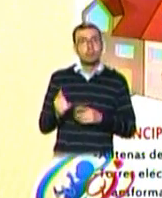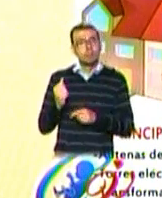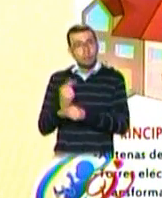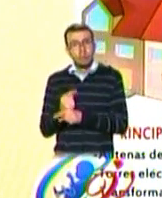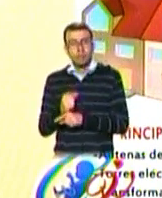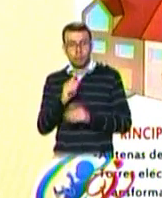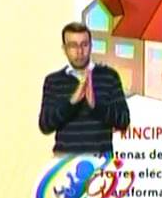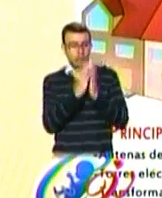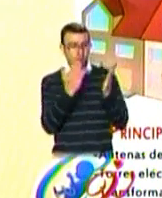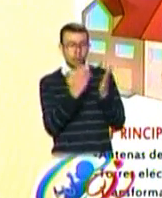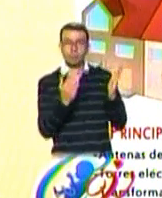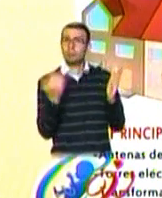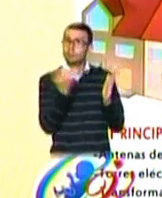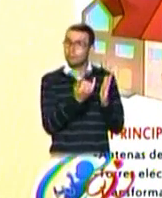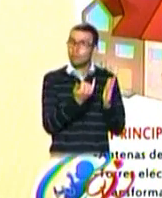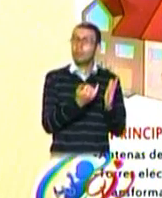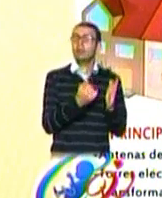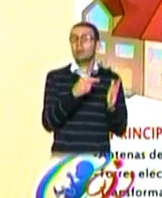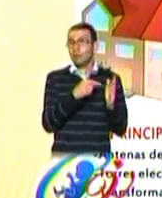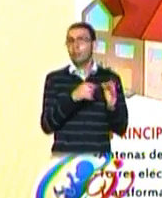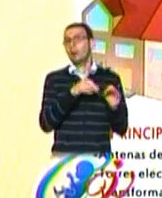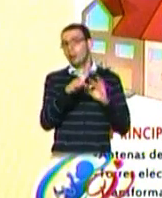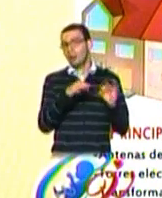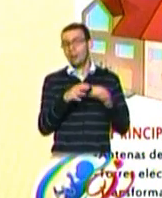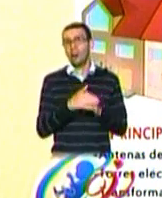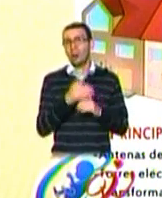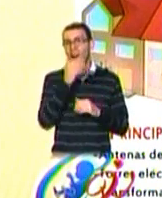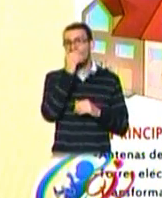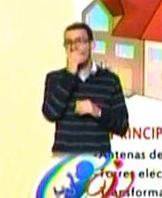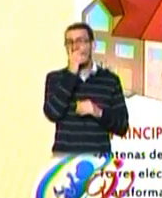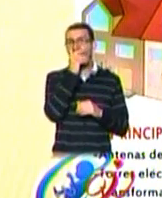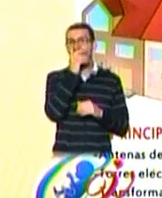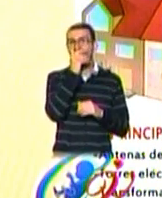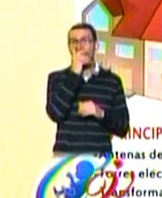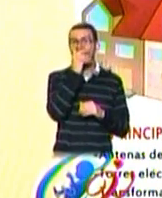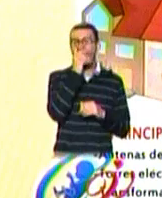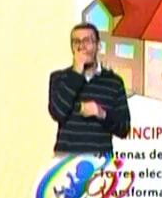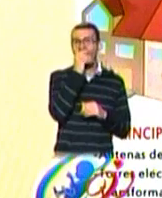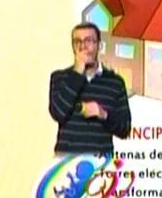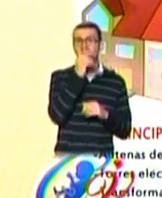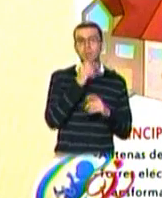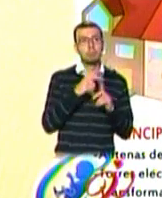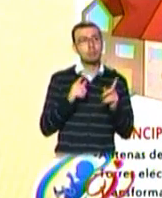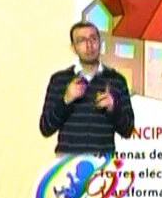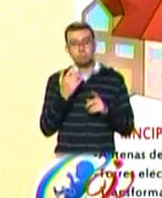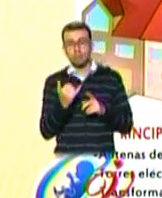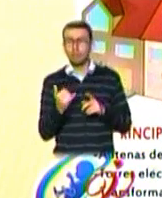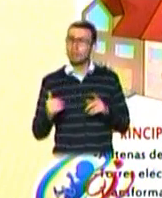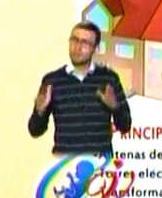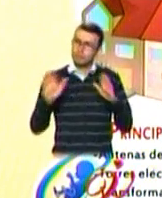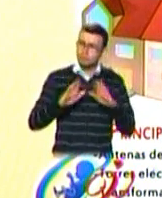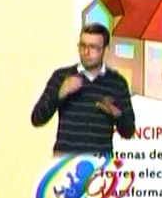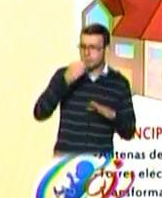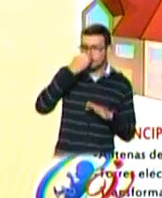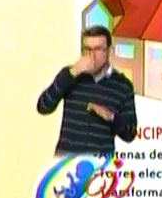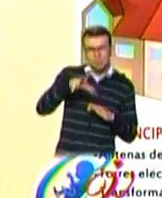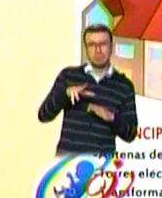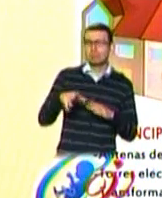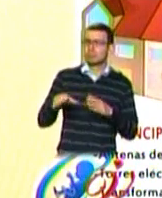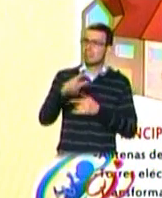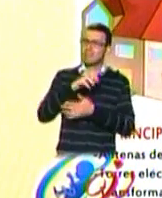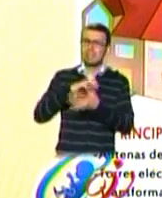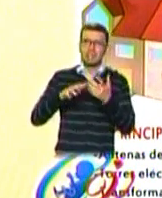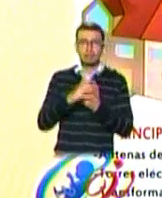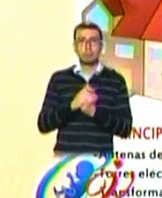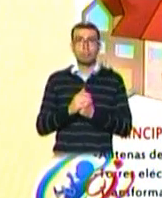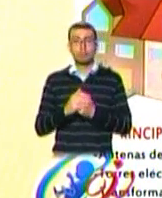ir adelantando. Pero estamos en un medio totalmente contaminado. Ahora, la energía